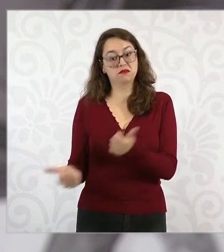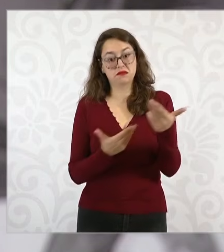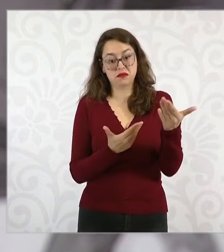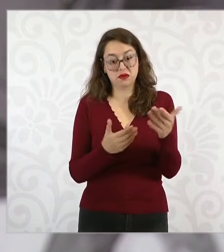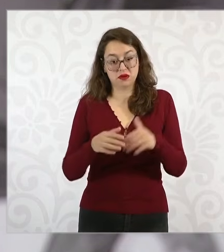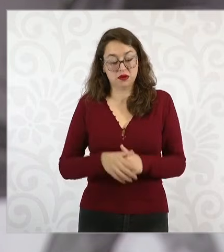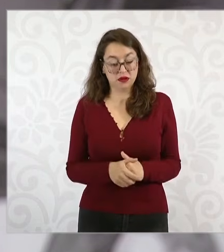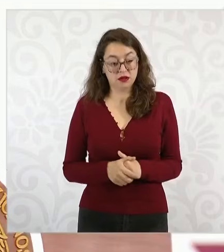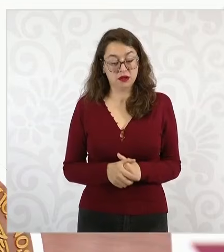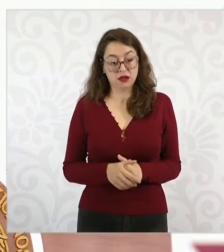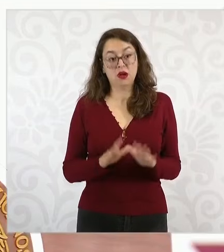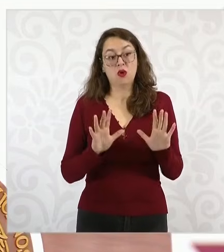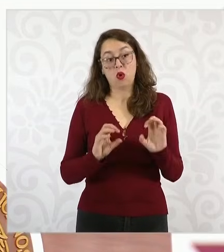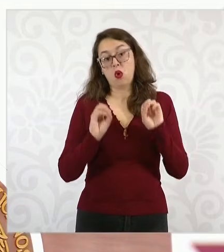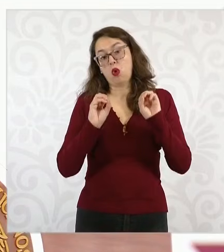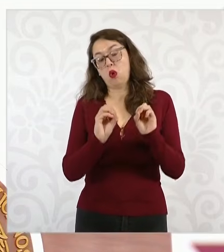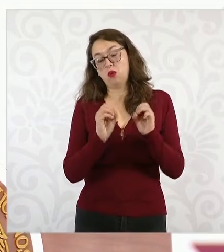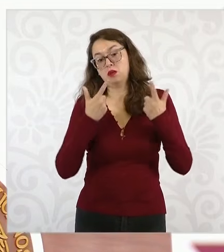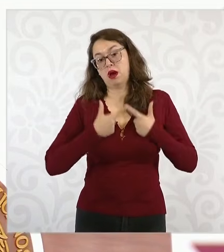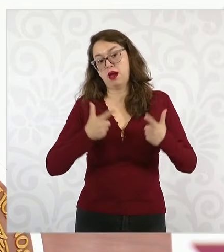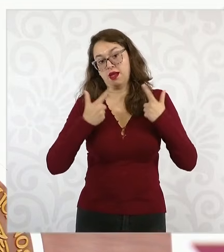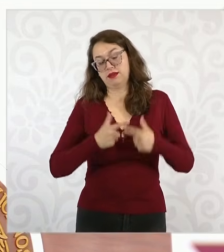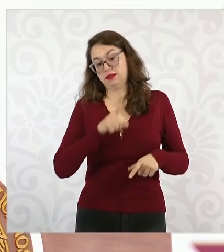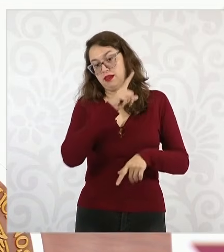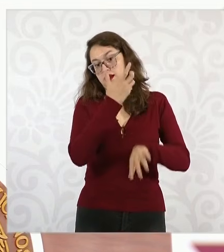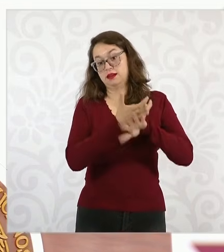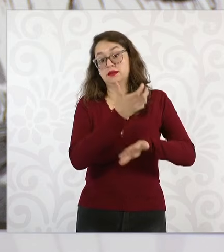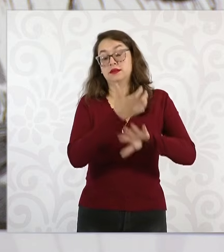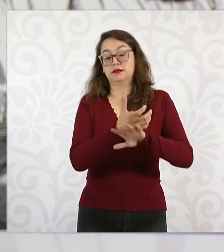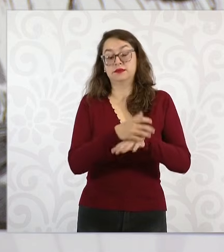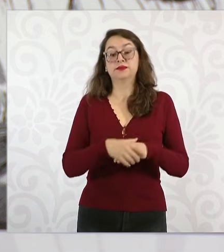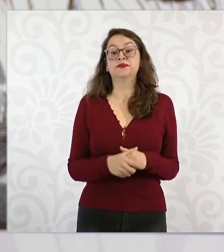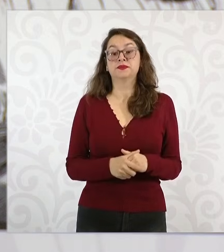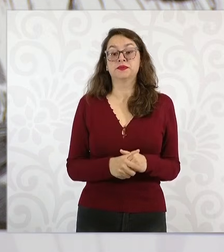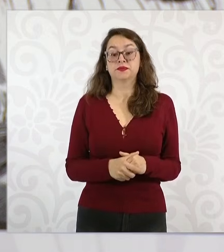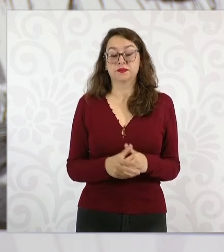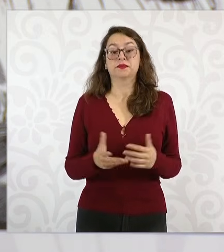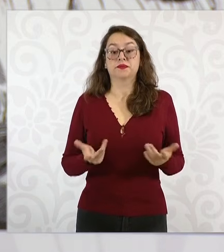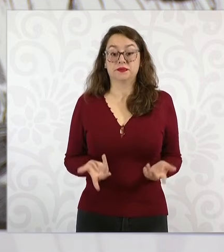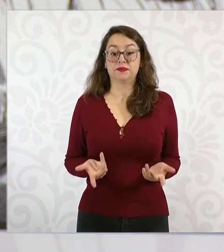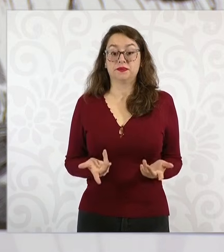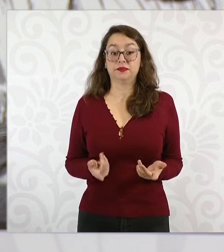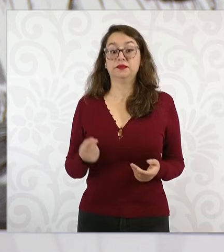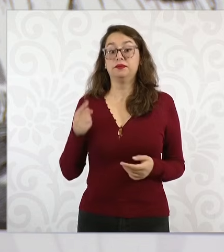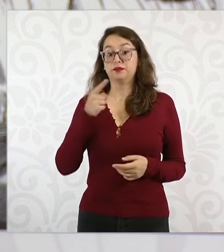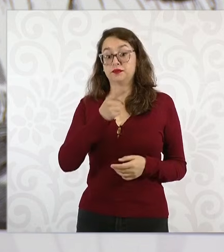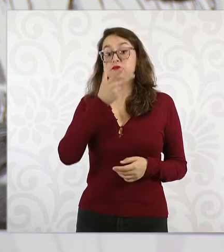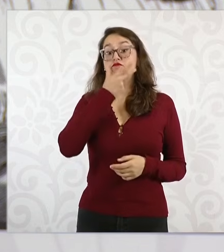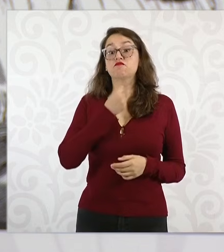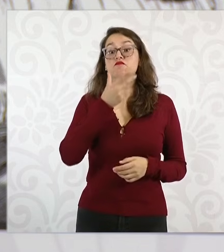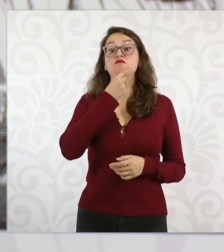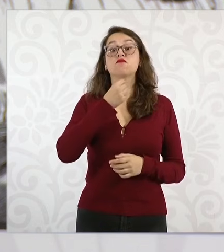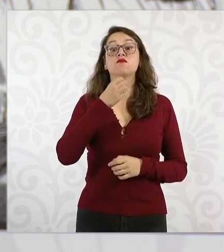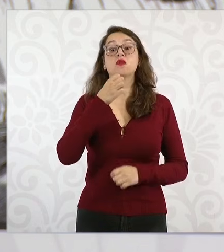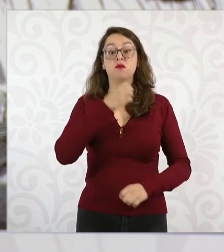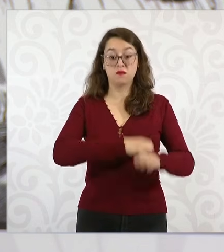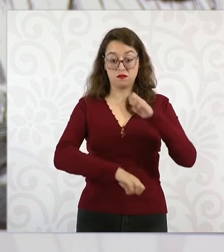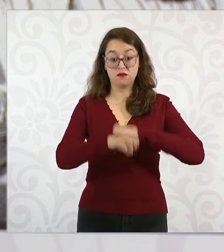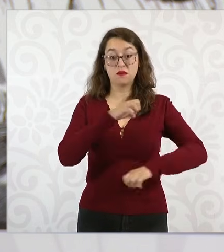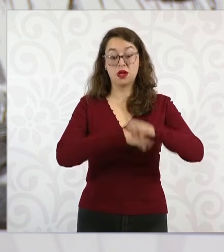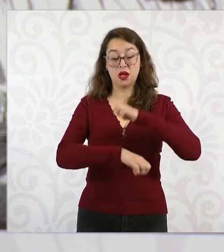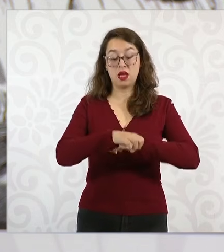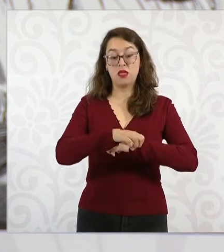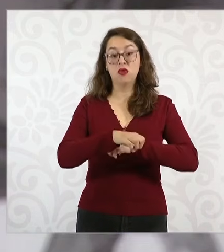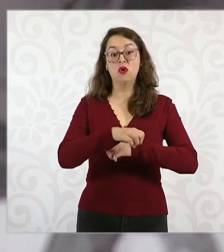algunas agencias de Estados Unidos actuaron. Y lo que en su momento dijo el embajador de Estados Unidos